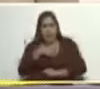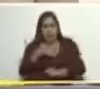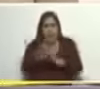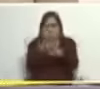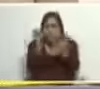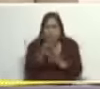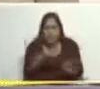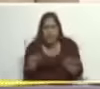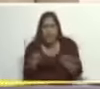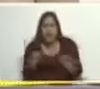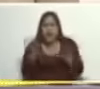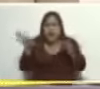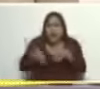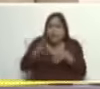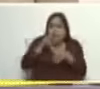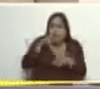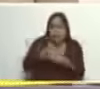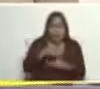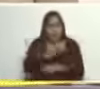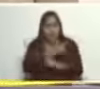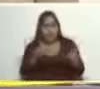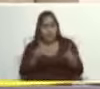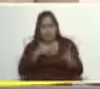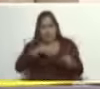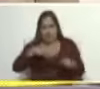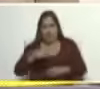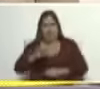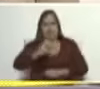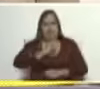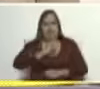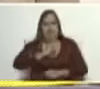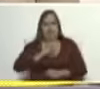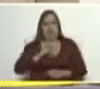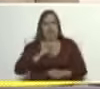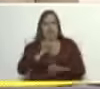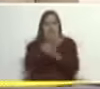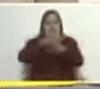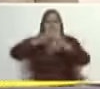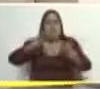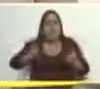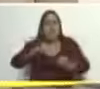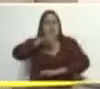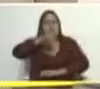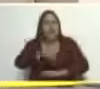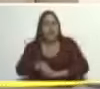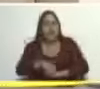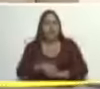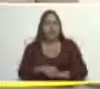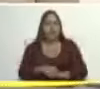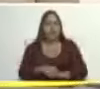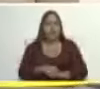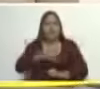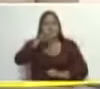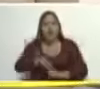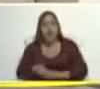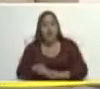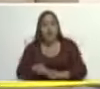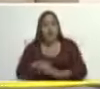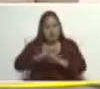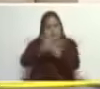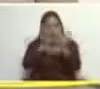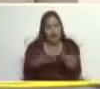actitud de sumisión. Tenemos nuestra independencia, tenemos nuestra historia, una historia